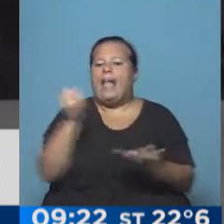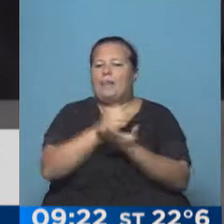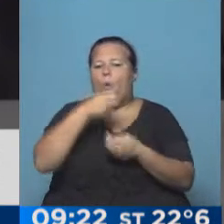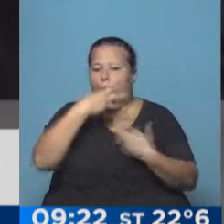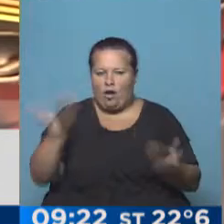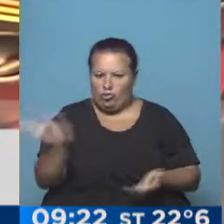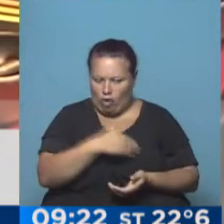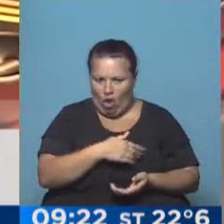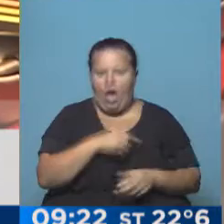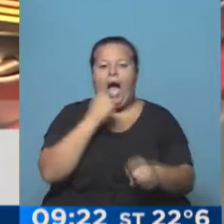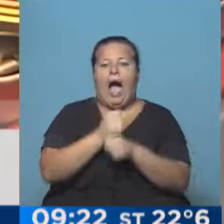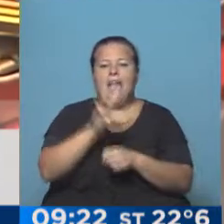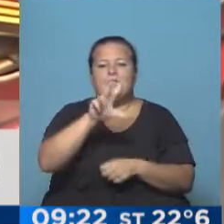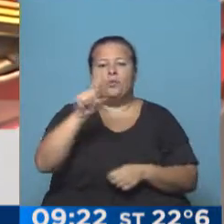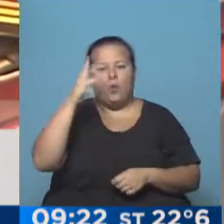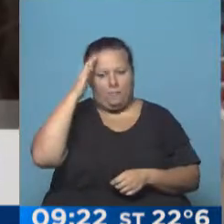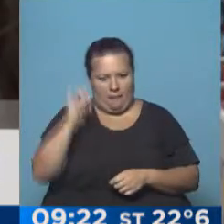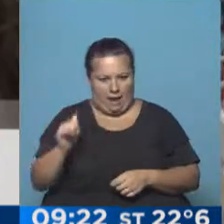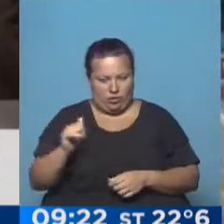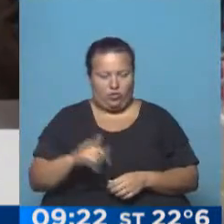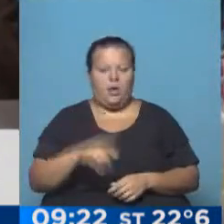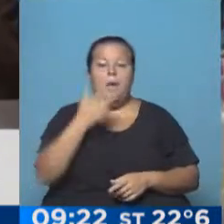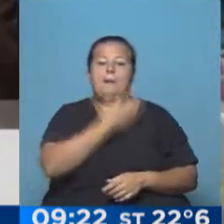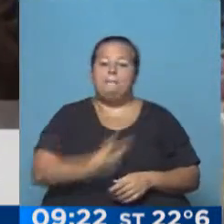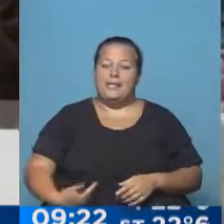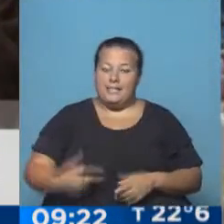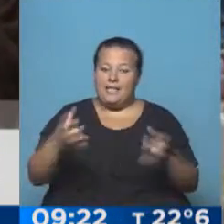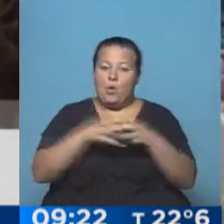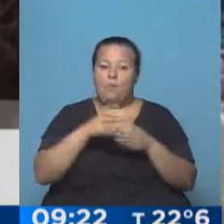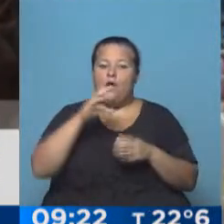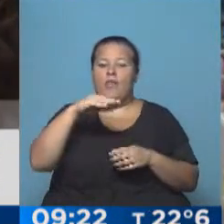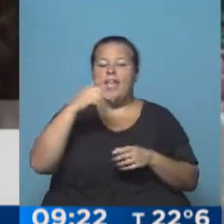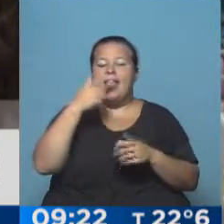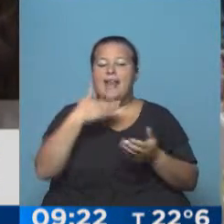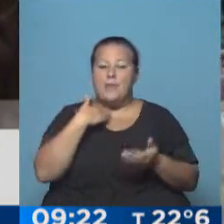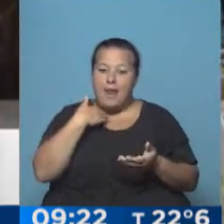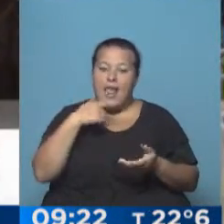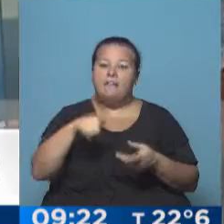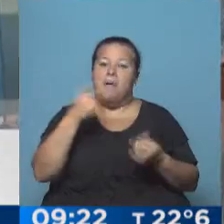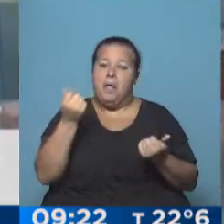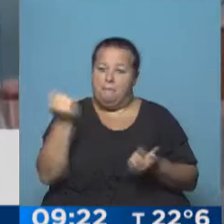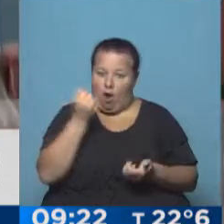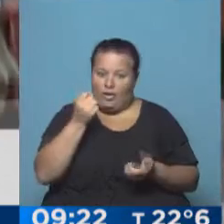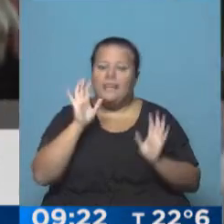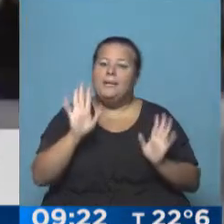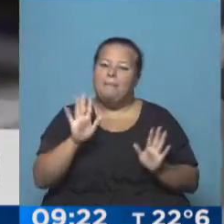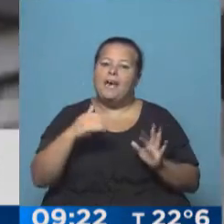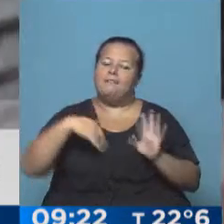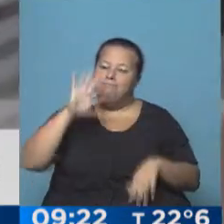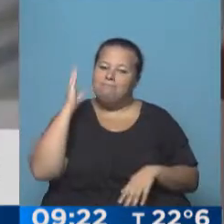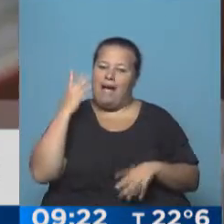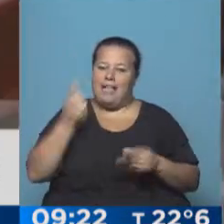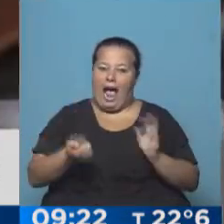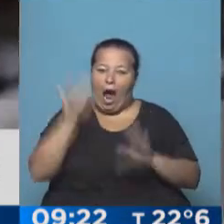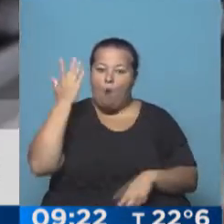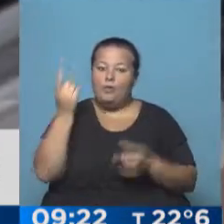de crédito hasta el 31 de marzo. Para el presidente de la Cámara de Librerías, la medida sirve, aunque resalta que el mayor